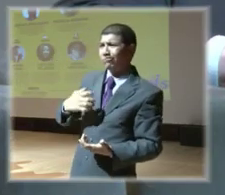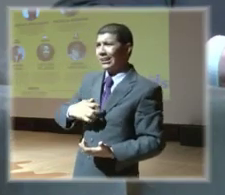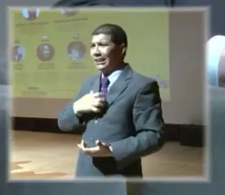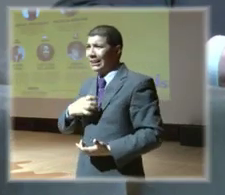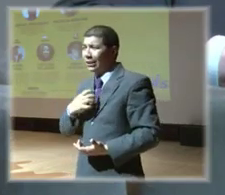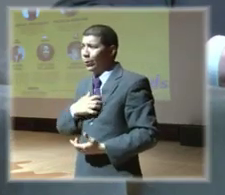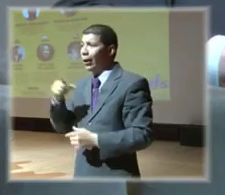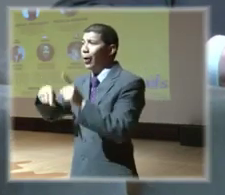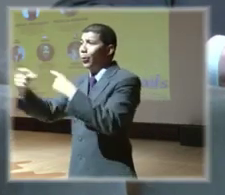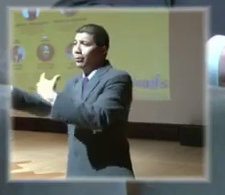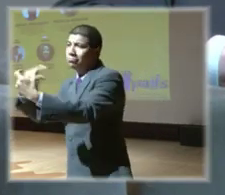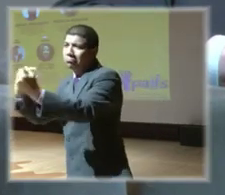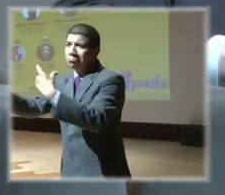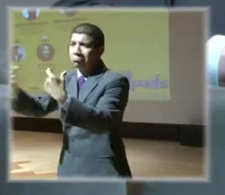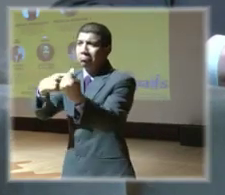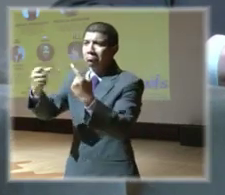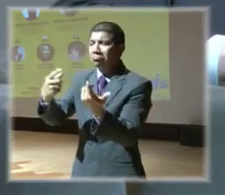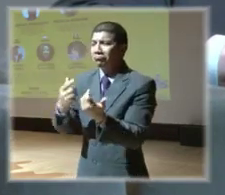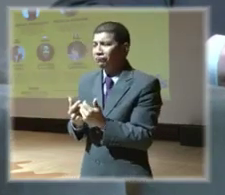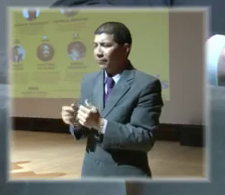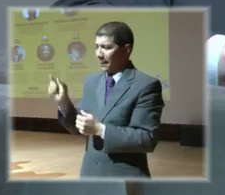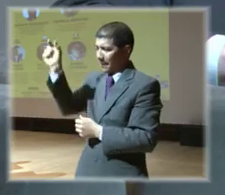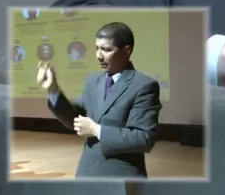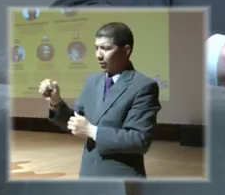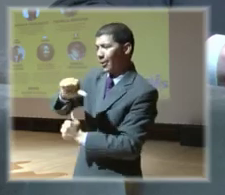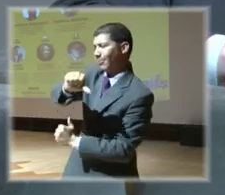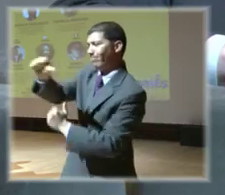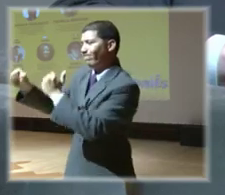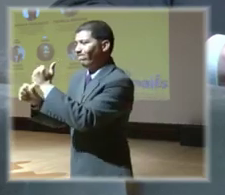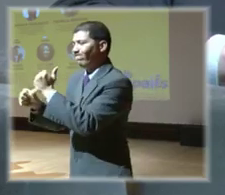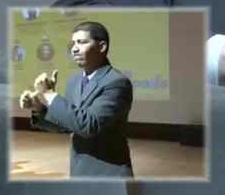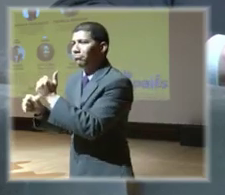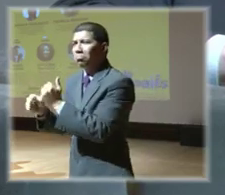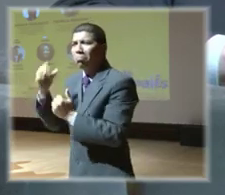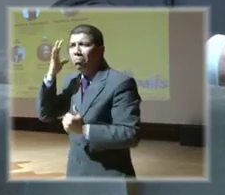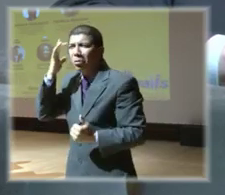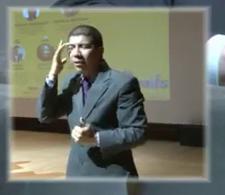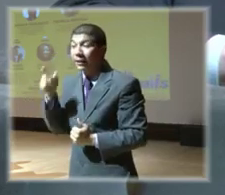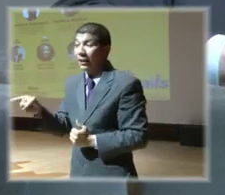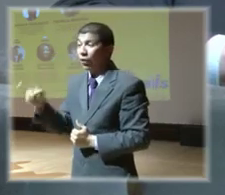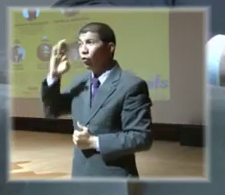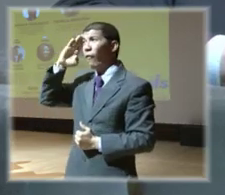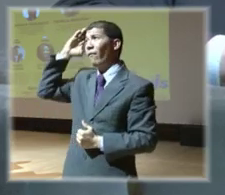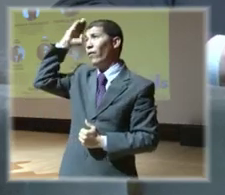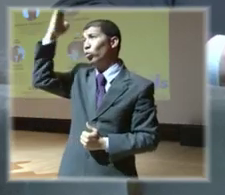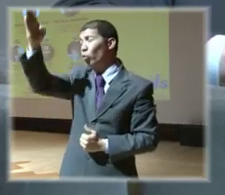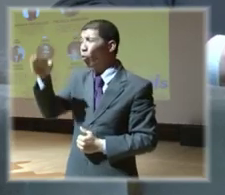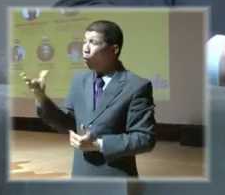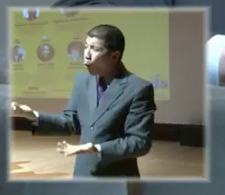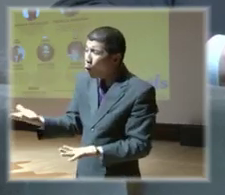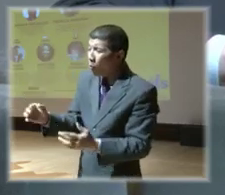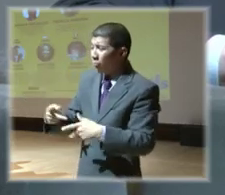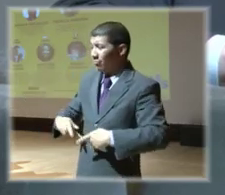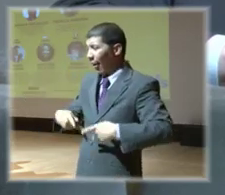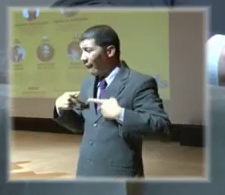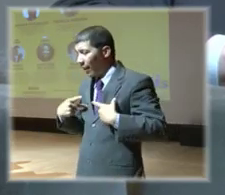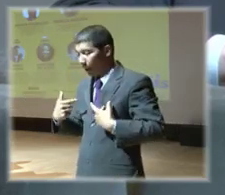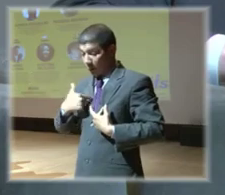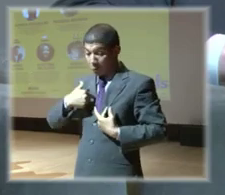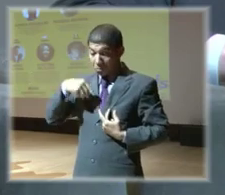Nos hacen preguntas sobre la interdicción porque quieren asegurar el futuro de sus hijos e hijas cuando ellos falten. Una de las